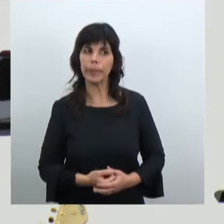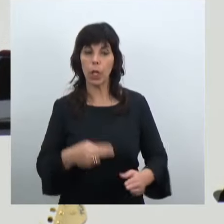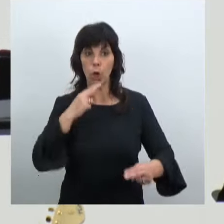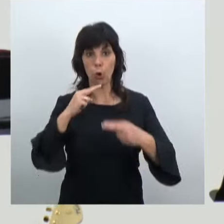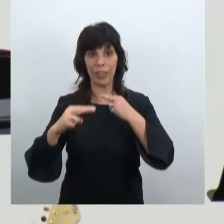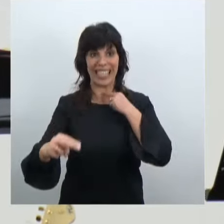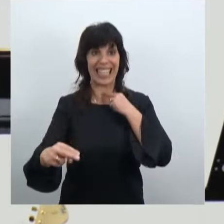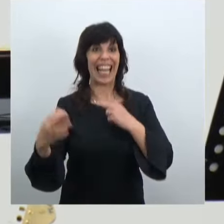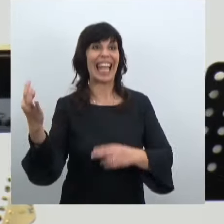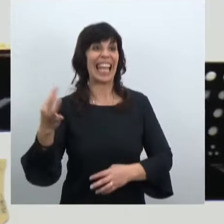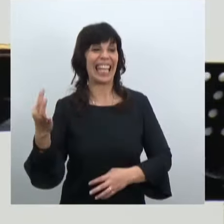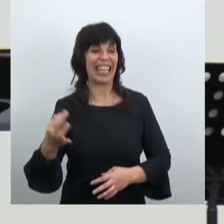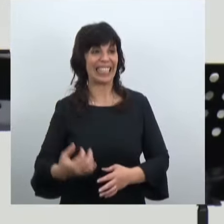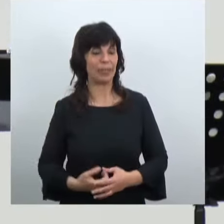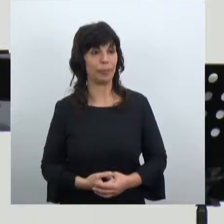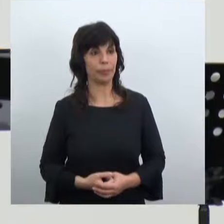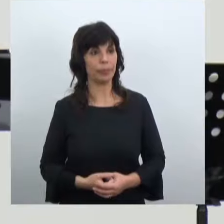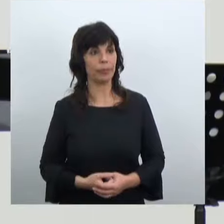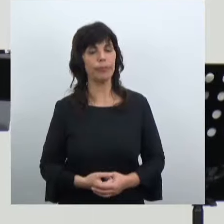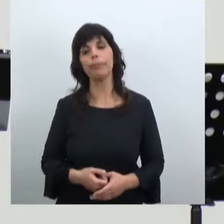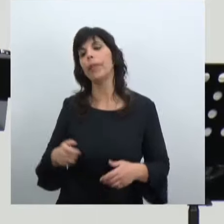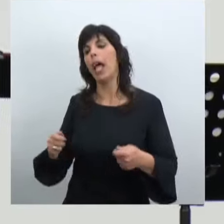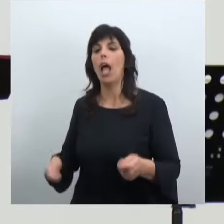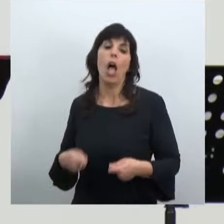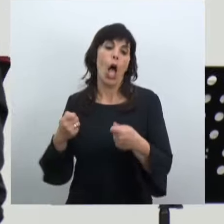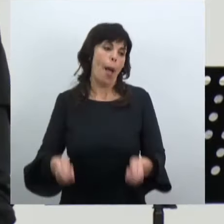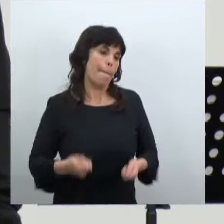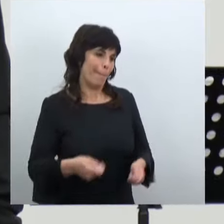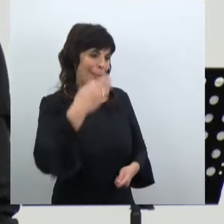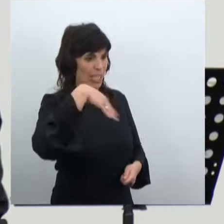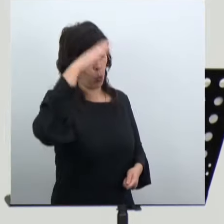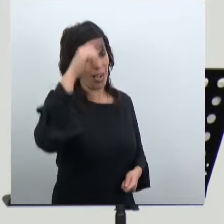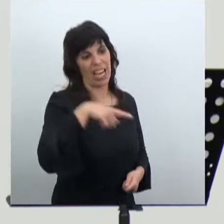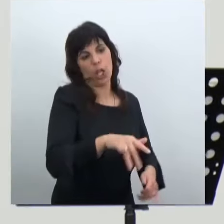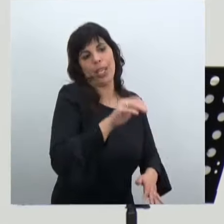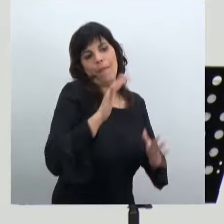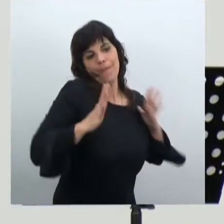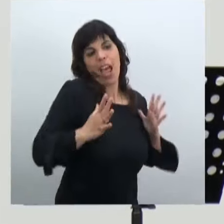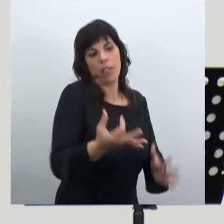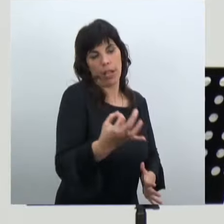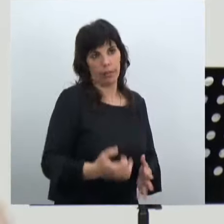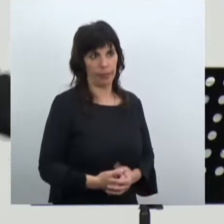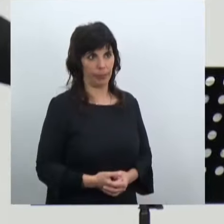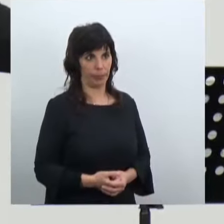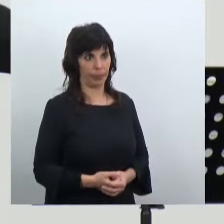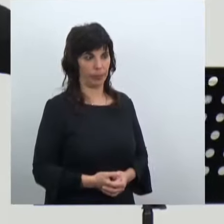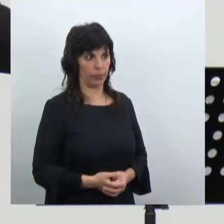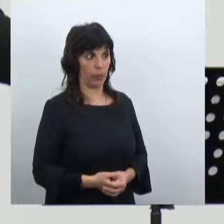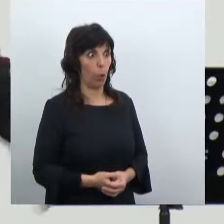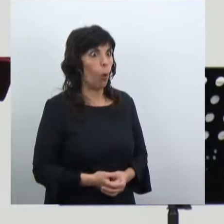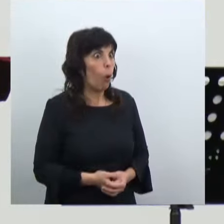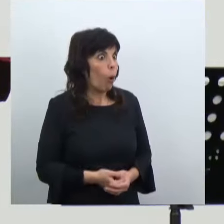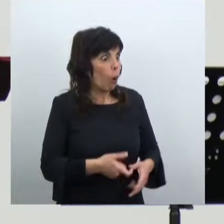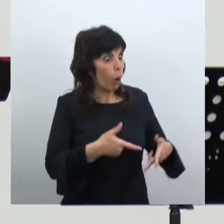contéstale esto. Y me dicen, Pastor Juan Cano, ¿qué le apasiona? Los otros hablaron